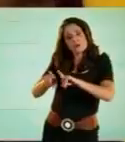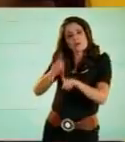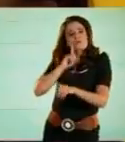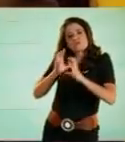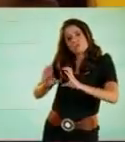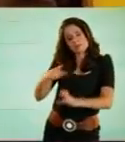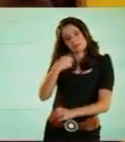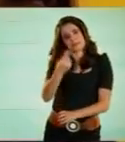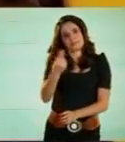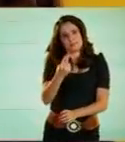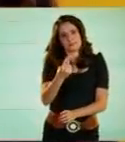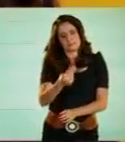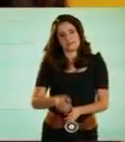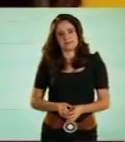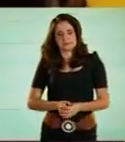hermanita.